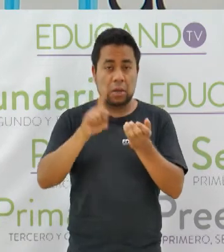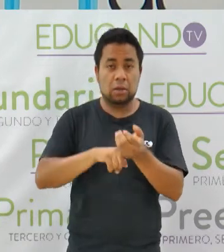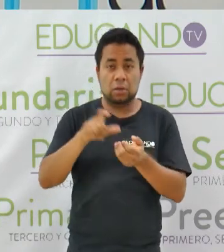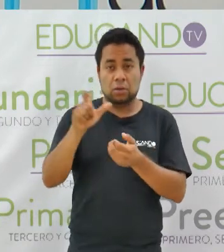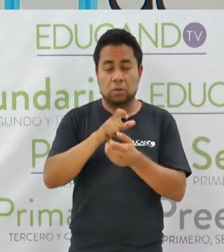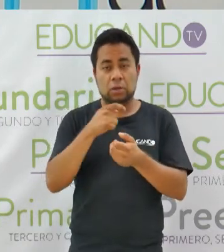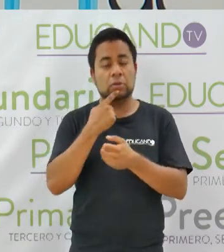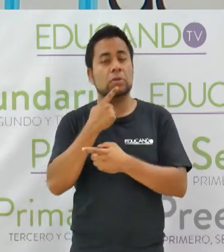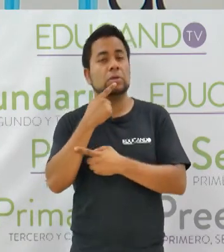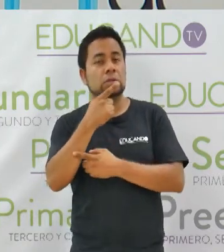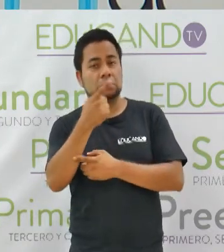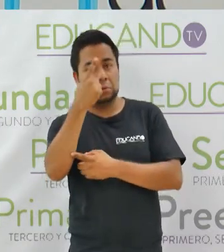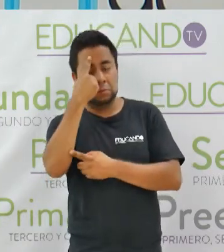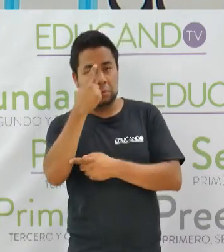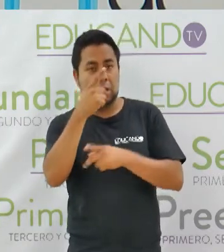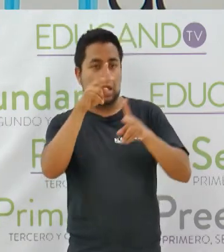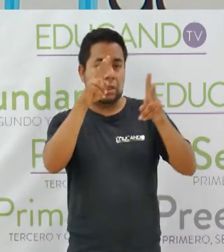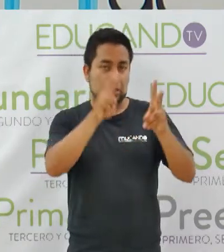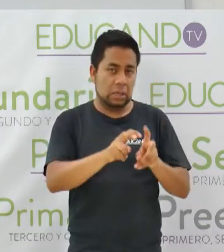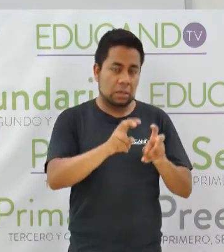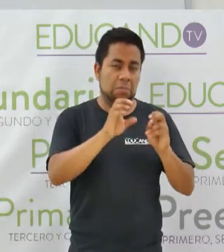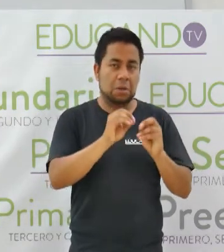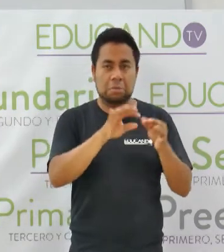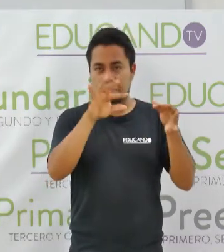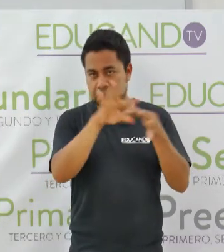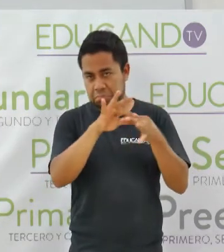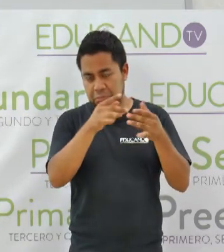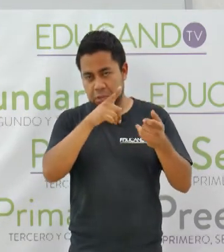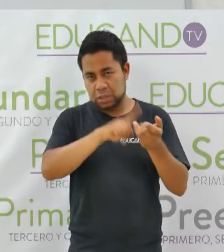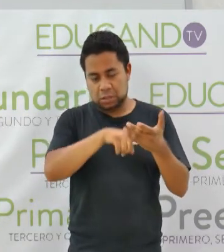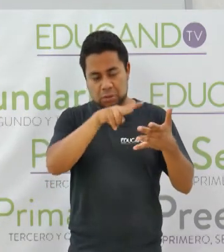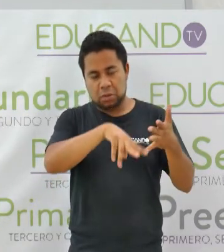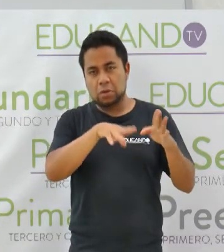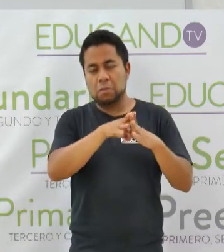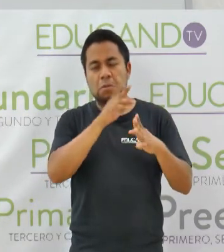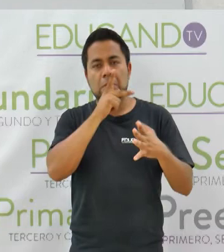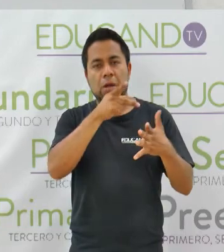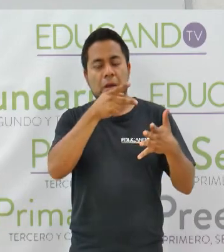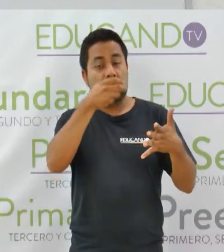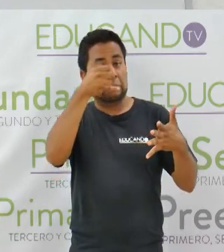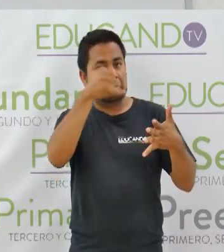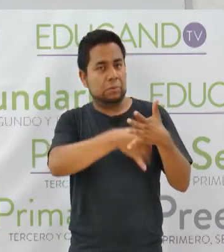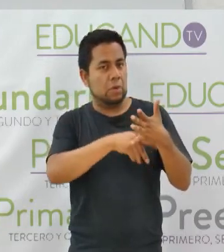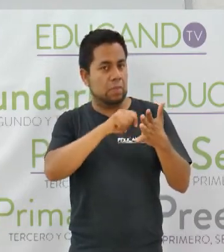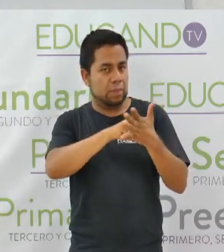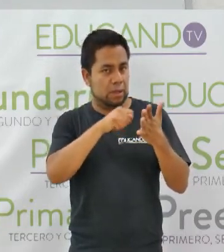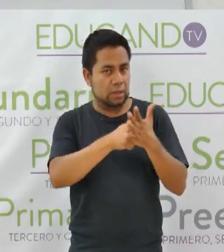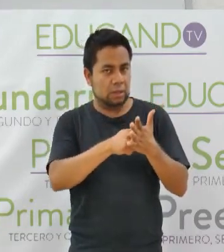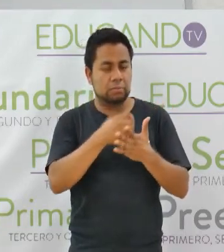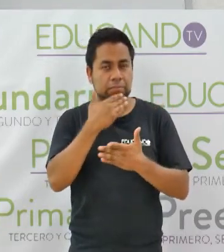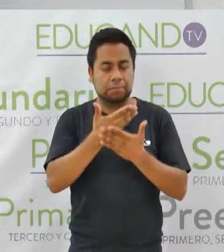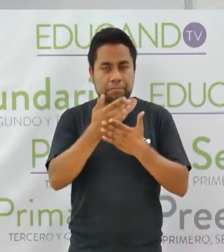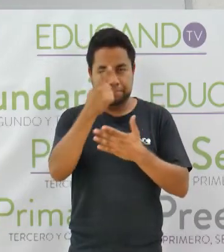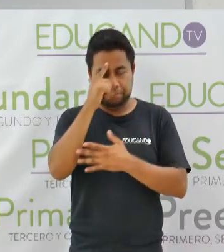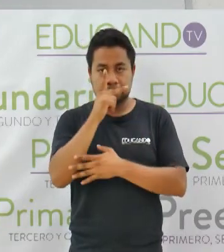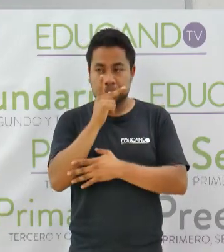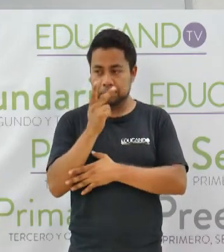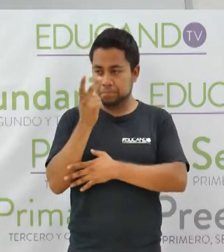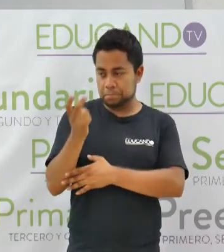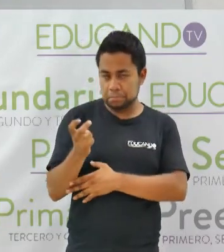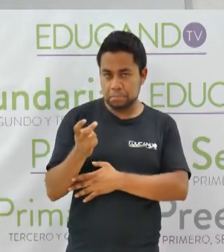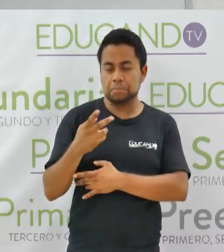en el momento de hacer referencia al tema que estamos permitiéndote transmitir. Ahora, en esta palabra de